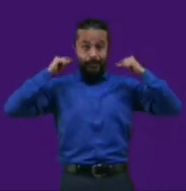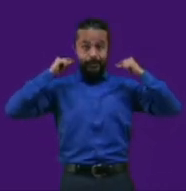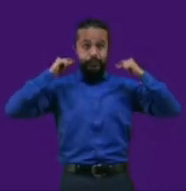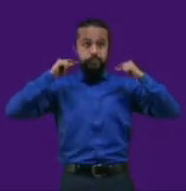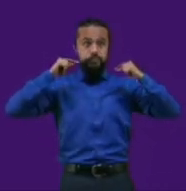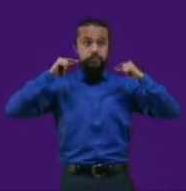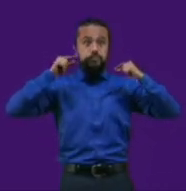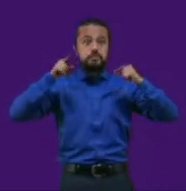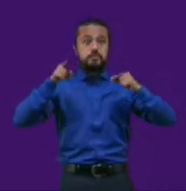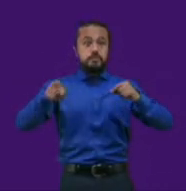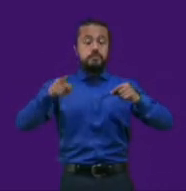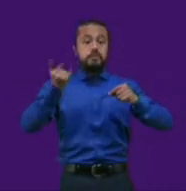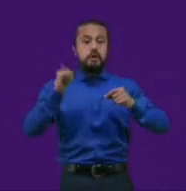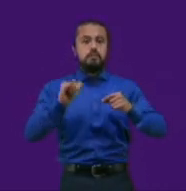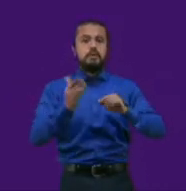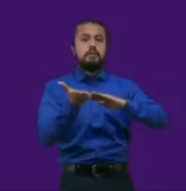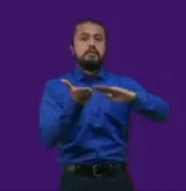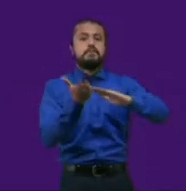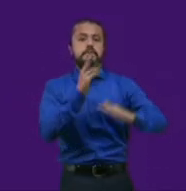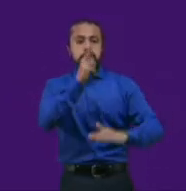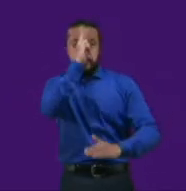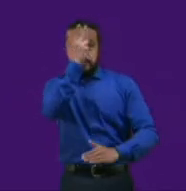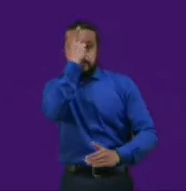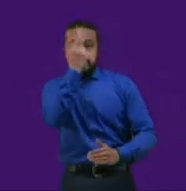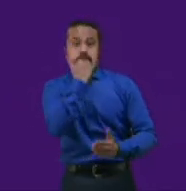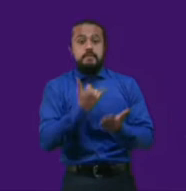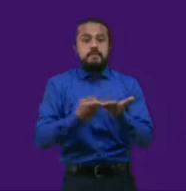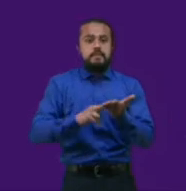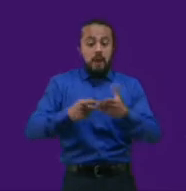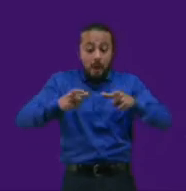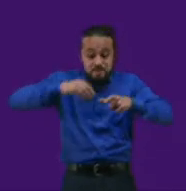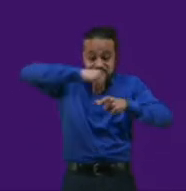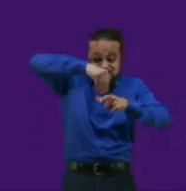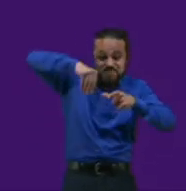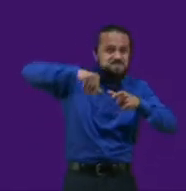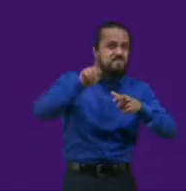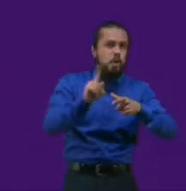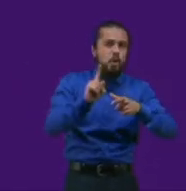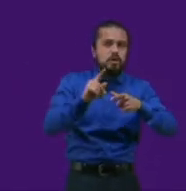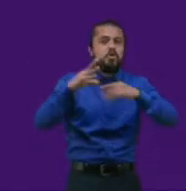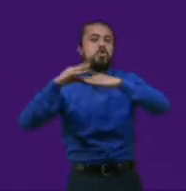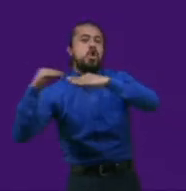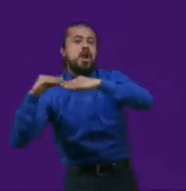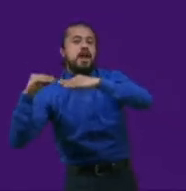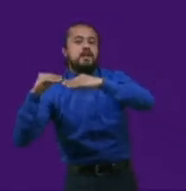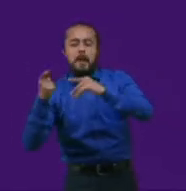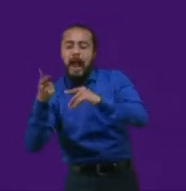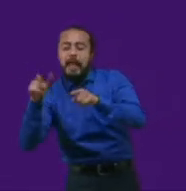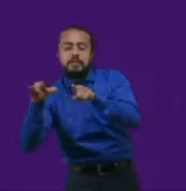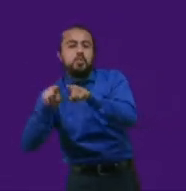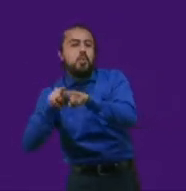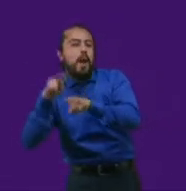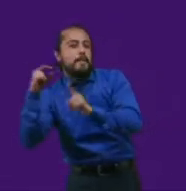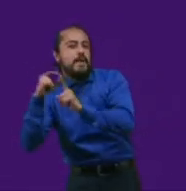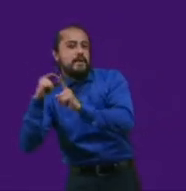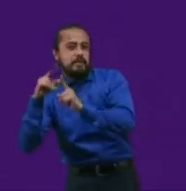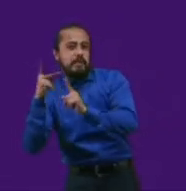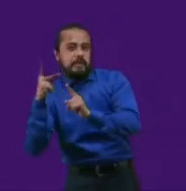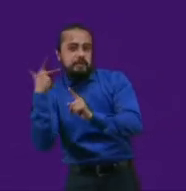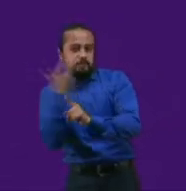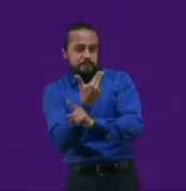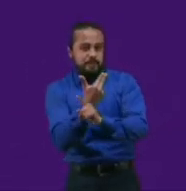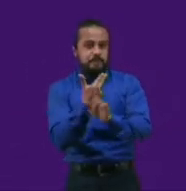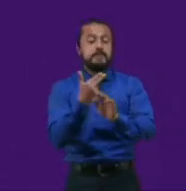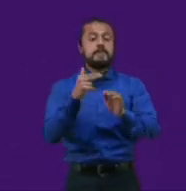barrio on demand. Esa era toda la idea de Rappi. Y los usuarios comenzaron a decir, ah, bueno, pero también puedo pedir